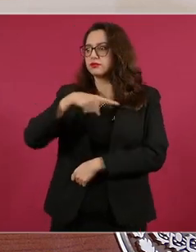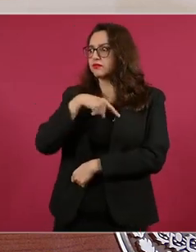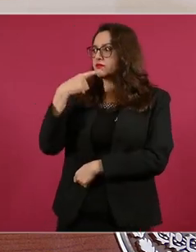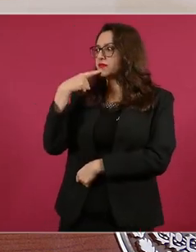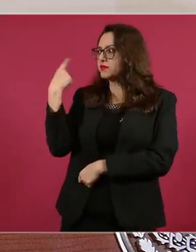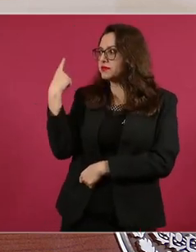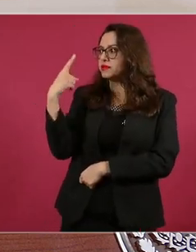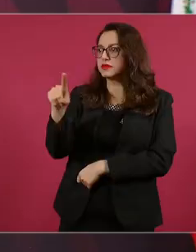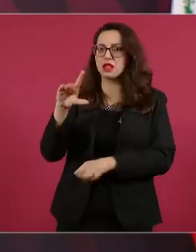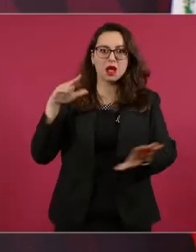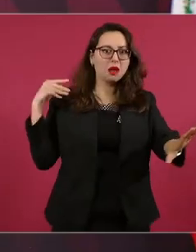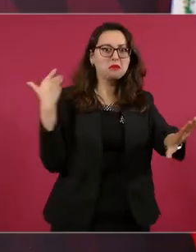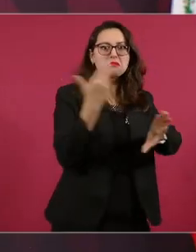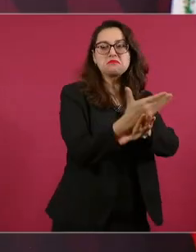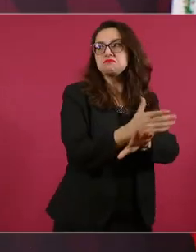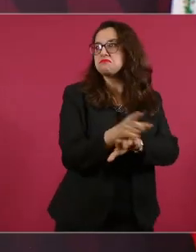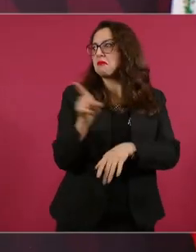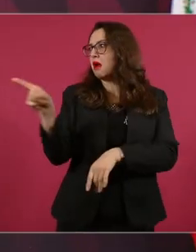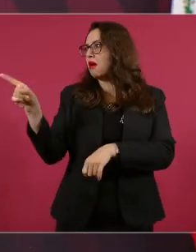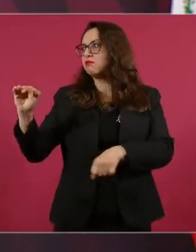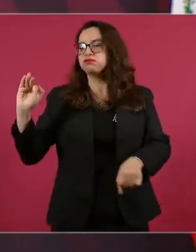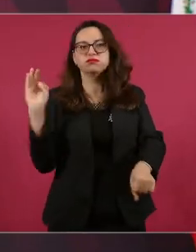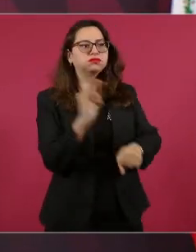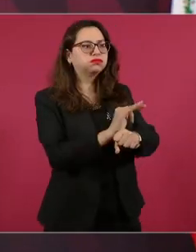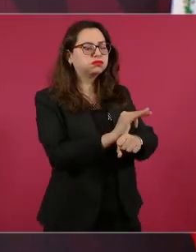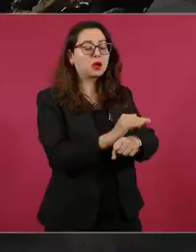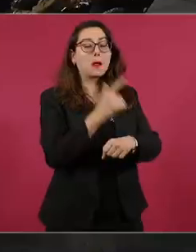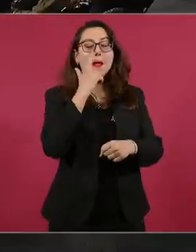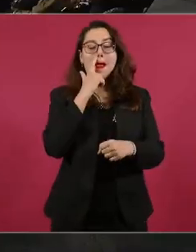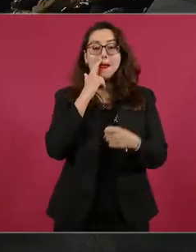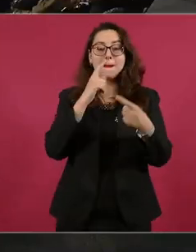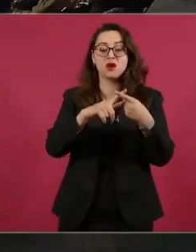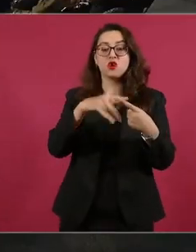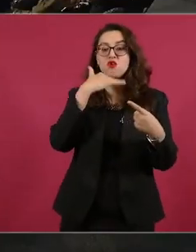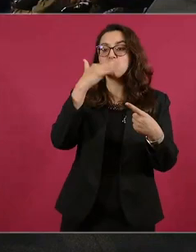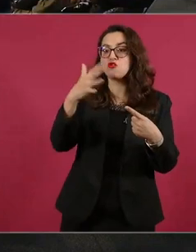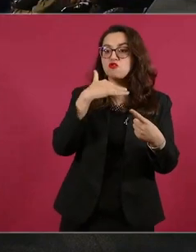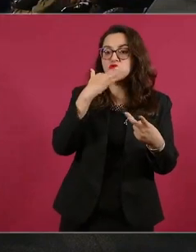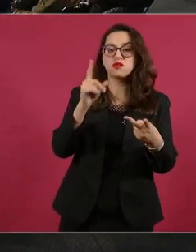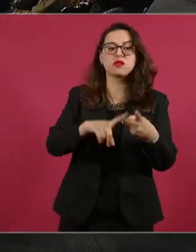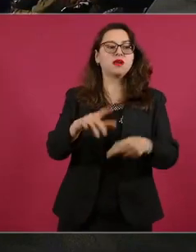traficantes de influencia, a los corruptos, a los